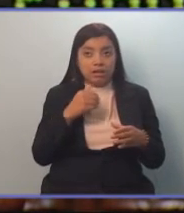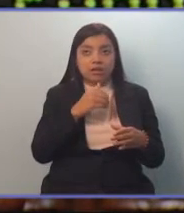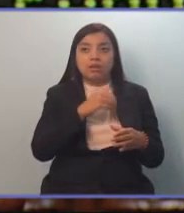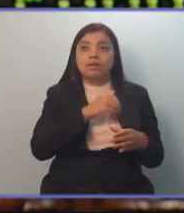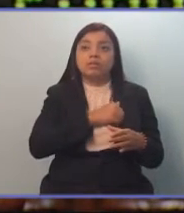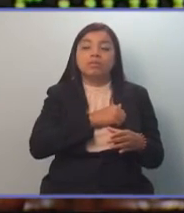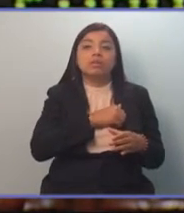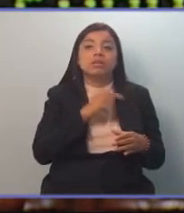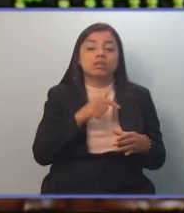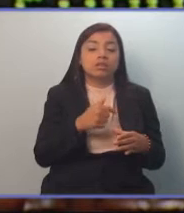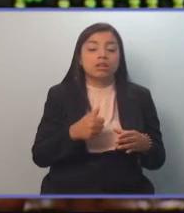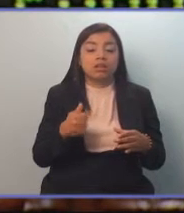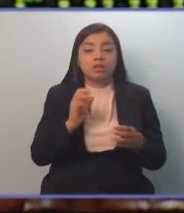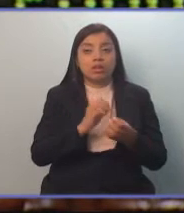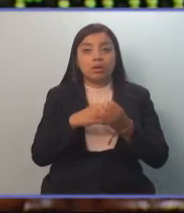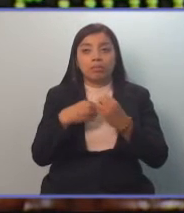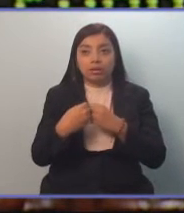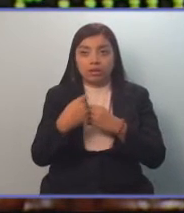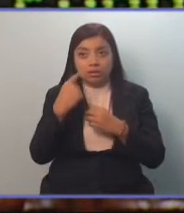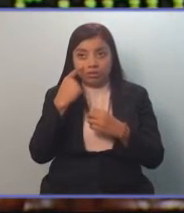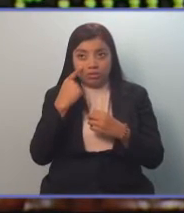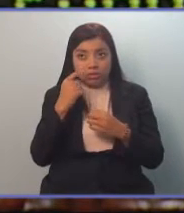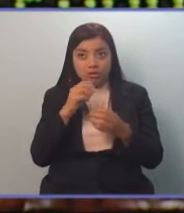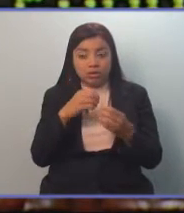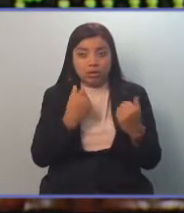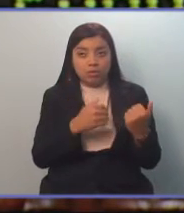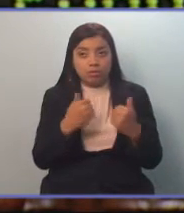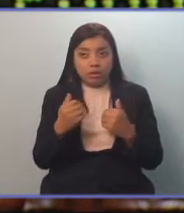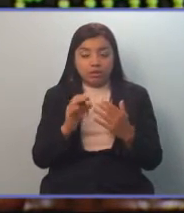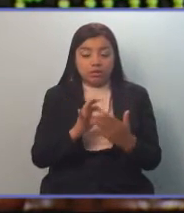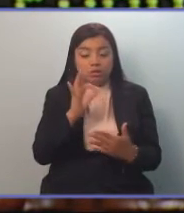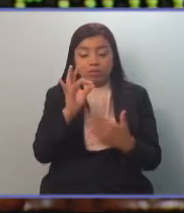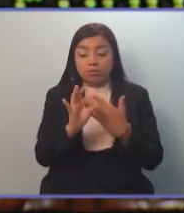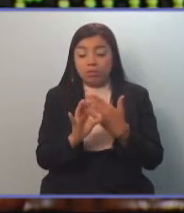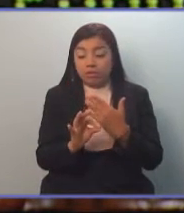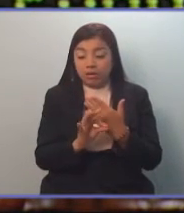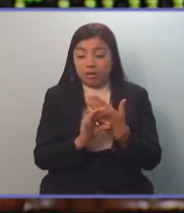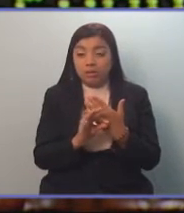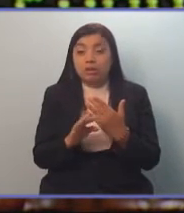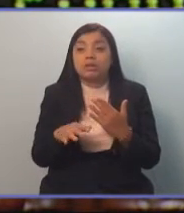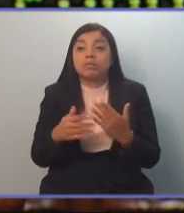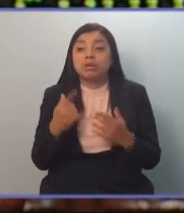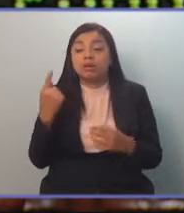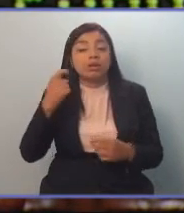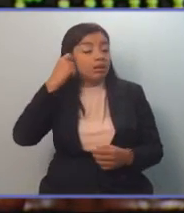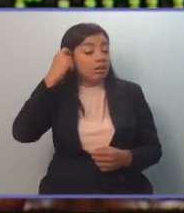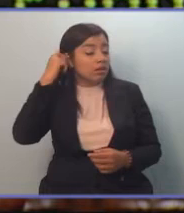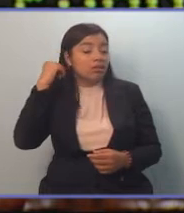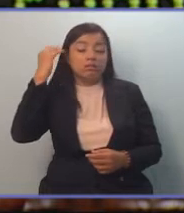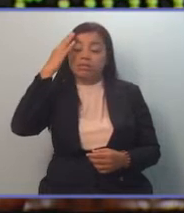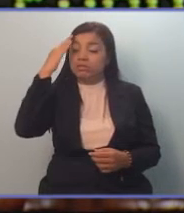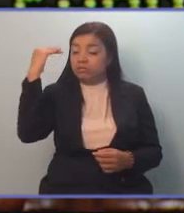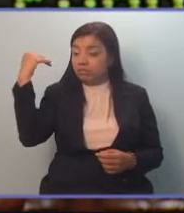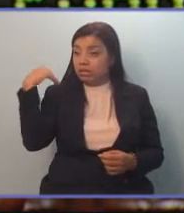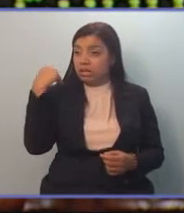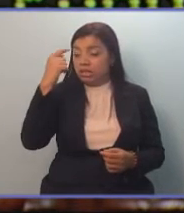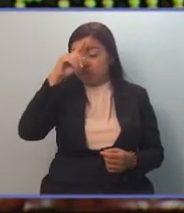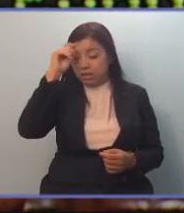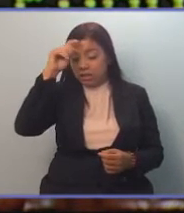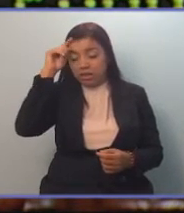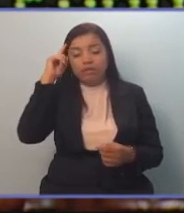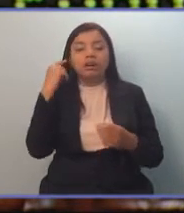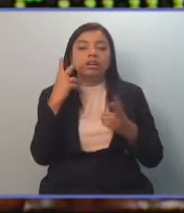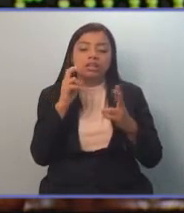instituciones involucradas programas de incentivos para las artesanas y artesanos que desarrollen actividades relativas a